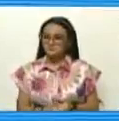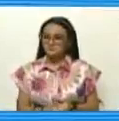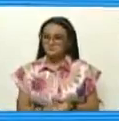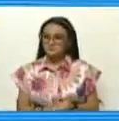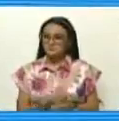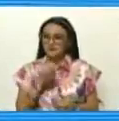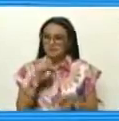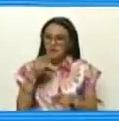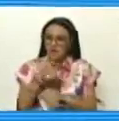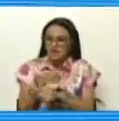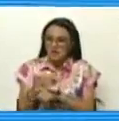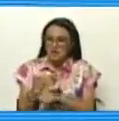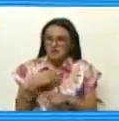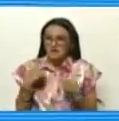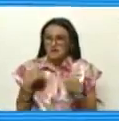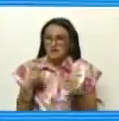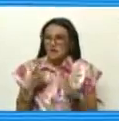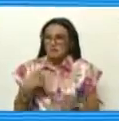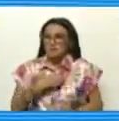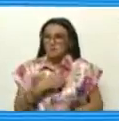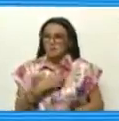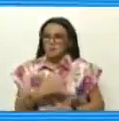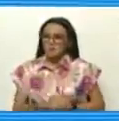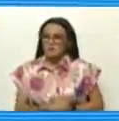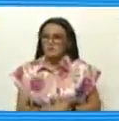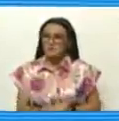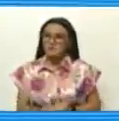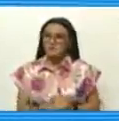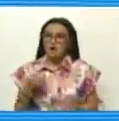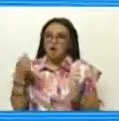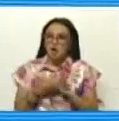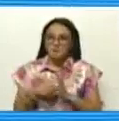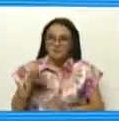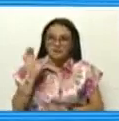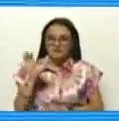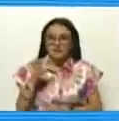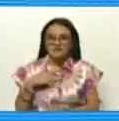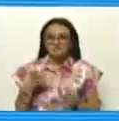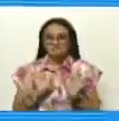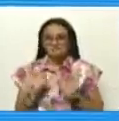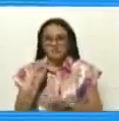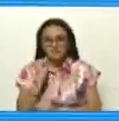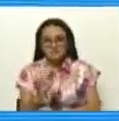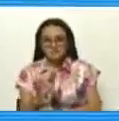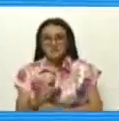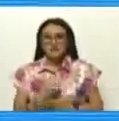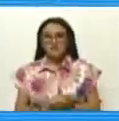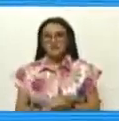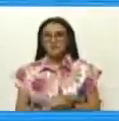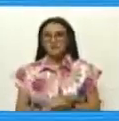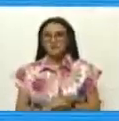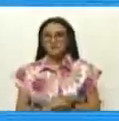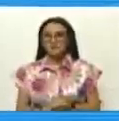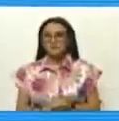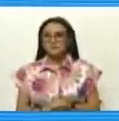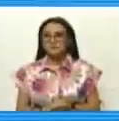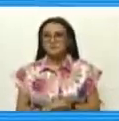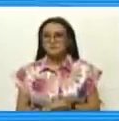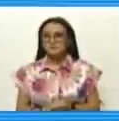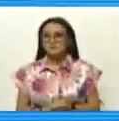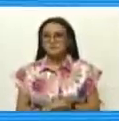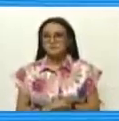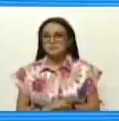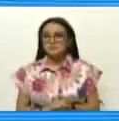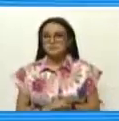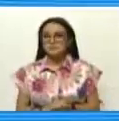han intentado de todo y no han podido. Golpes de Estado, intentos de asesinato, filmado